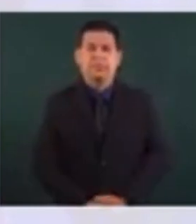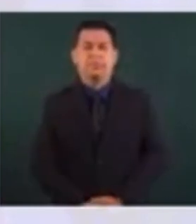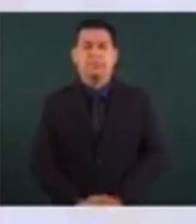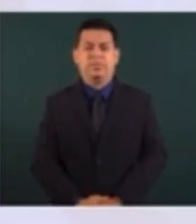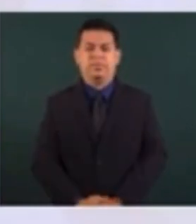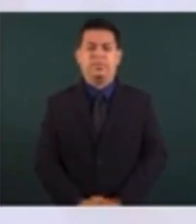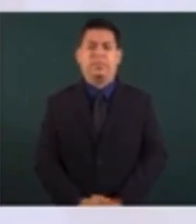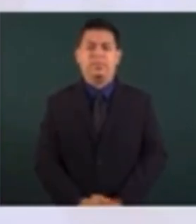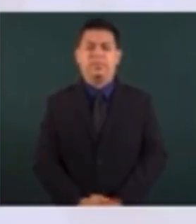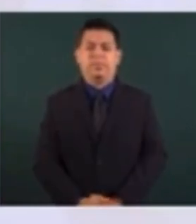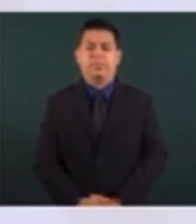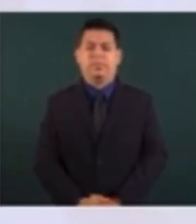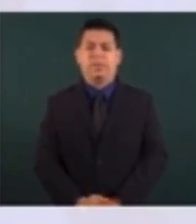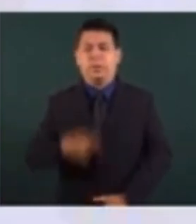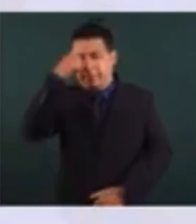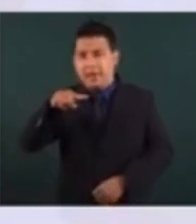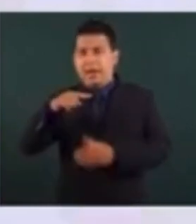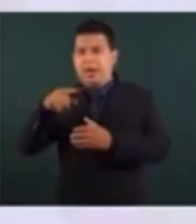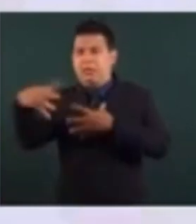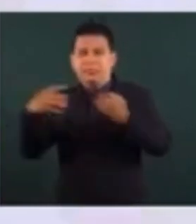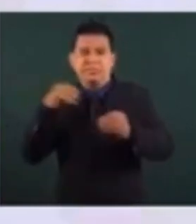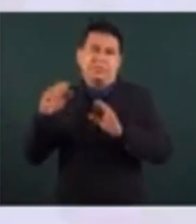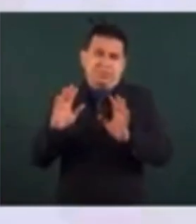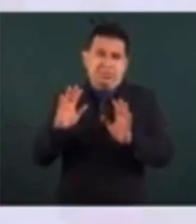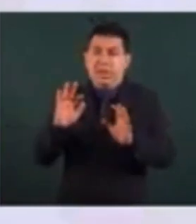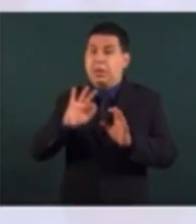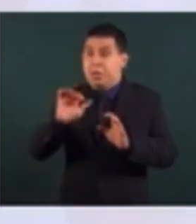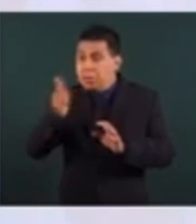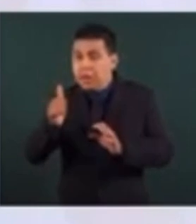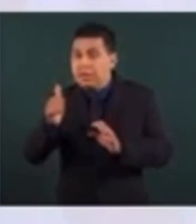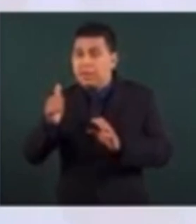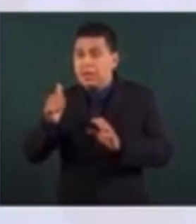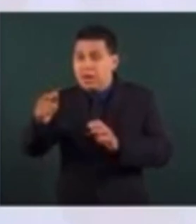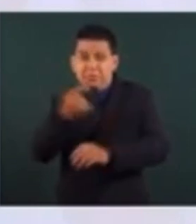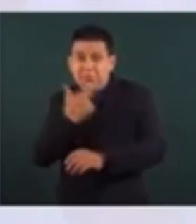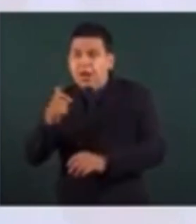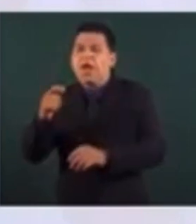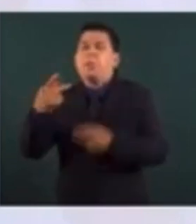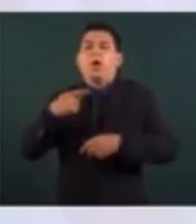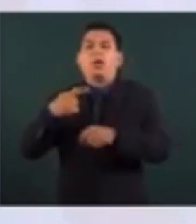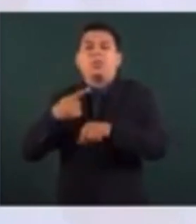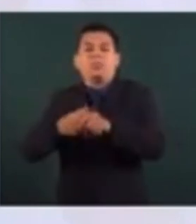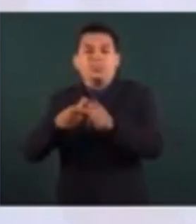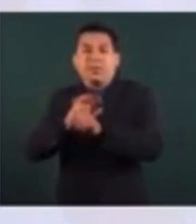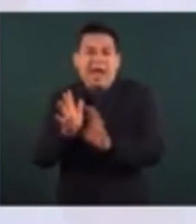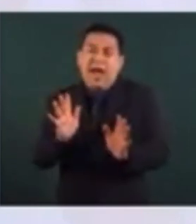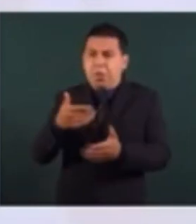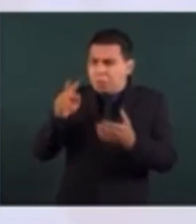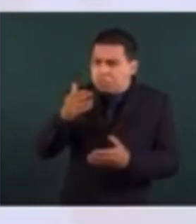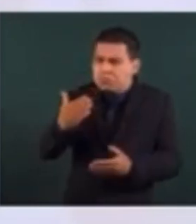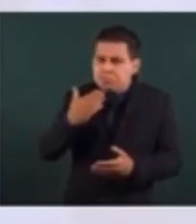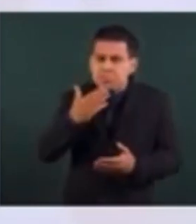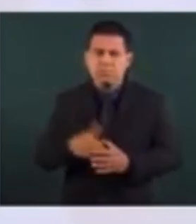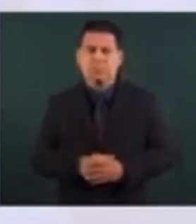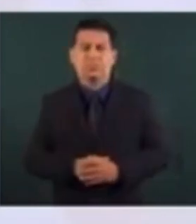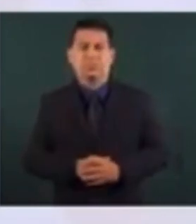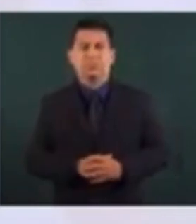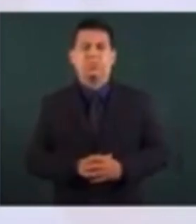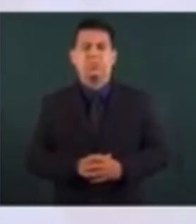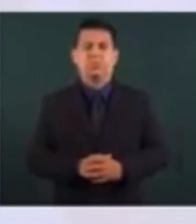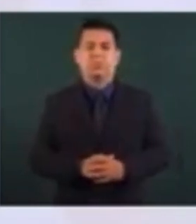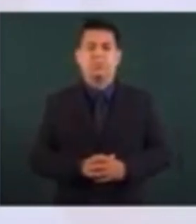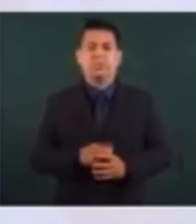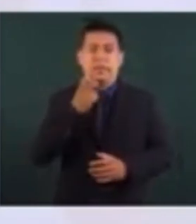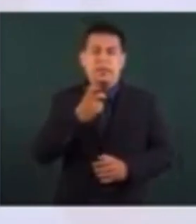pues entonces no me hubiese contagiado de COVID. Pero se tiene que gobernar con el ejemplo, predicar